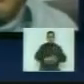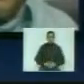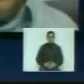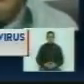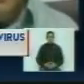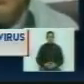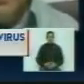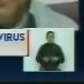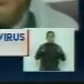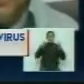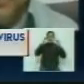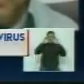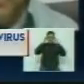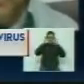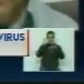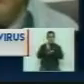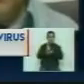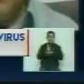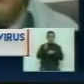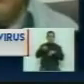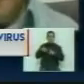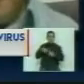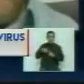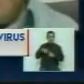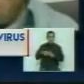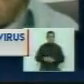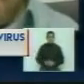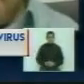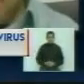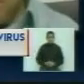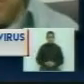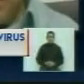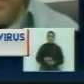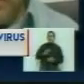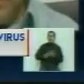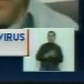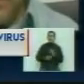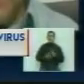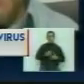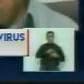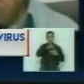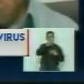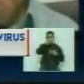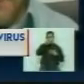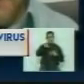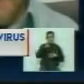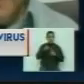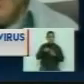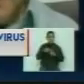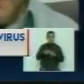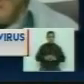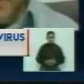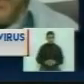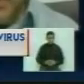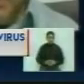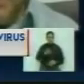tema que preocupa al Ecuador y en la ciudad capital en especial. ¿Qué pasó con el COVID-19 o el coronavirus? ¿Por